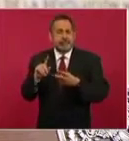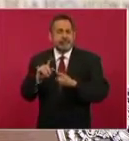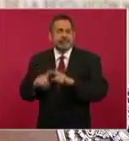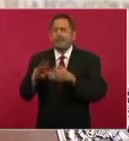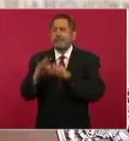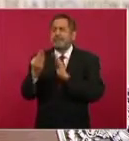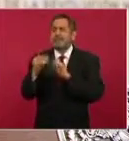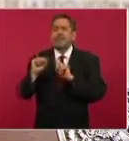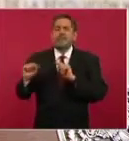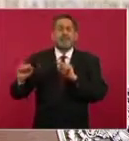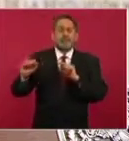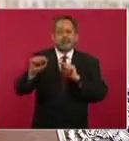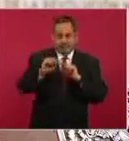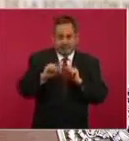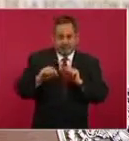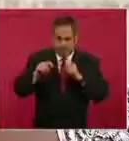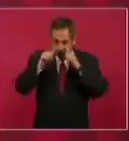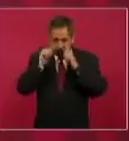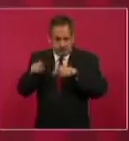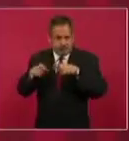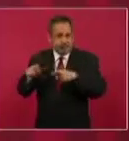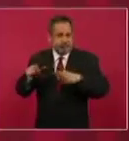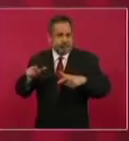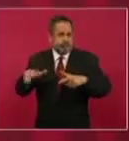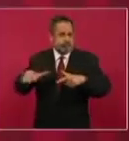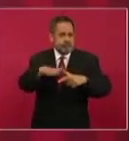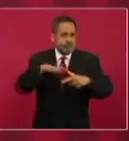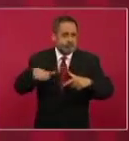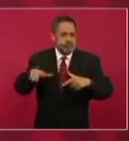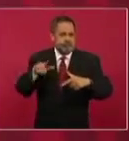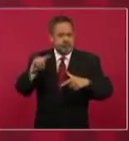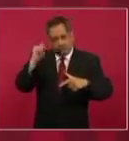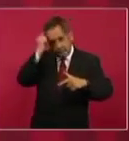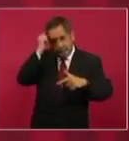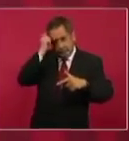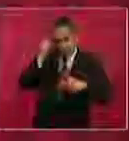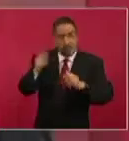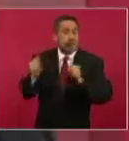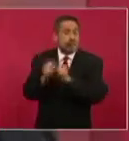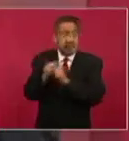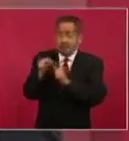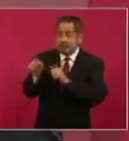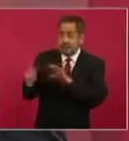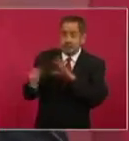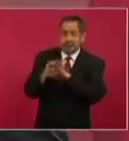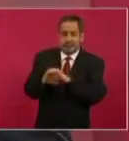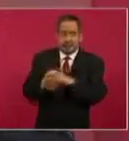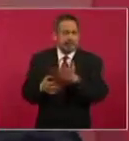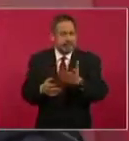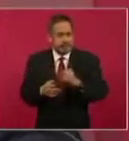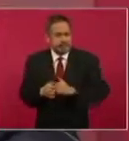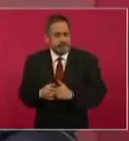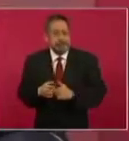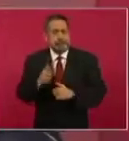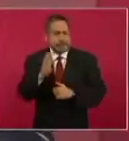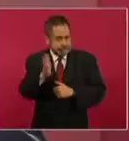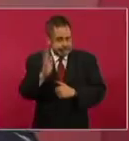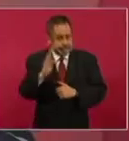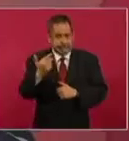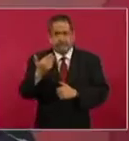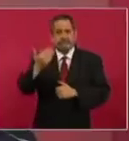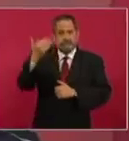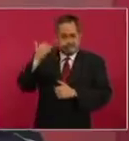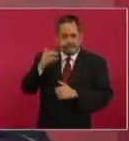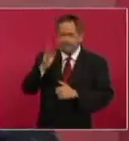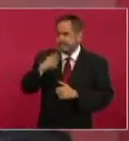la zona del lago de Texcoco. Va a ser con ellos. Esto lo hemos estado haciendo